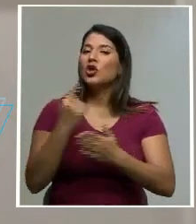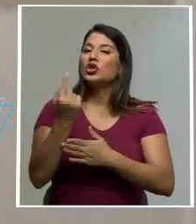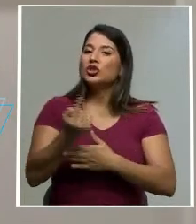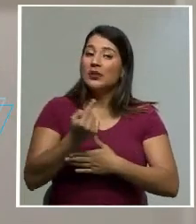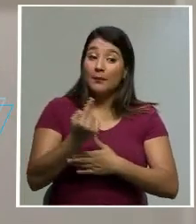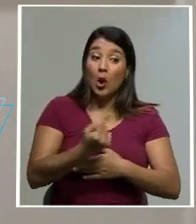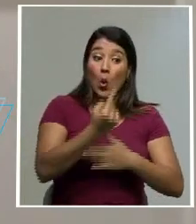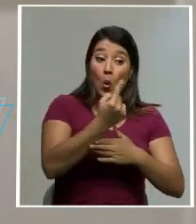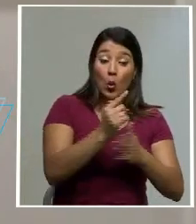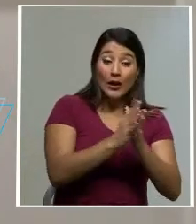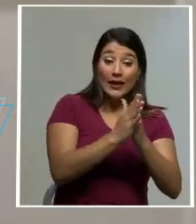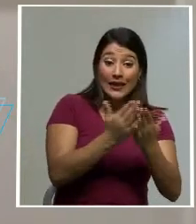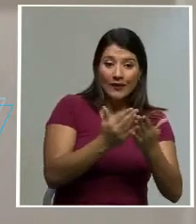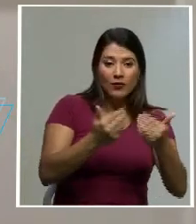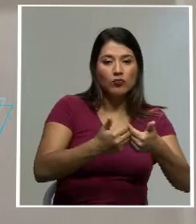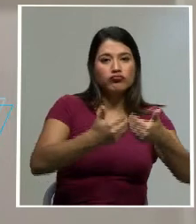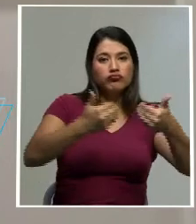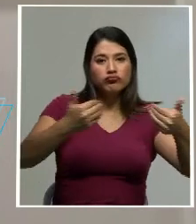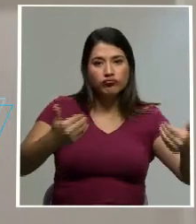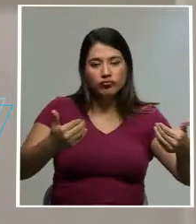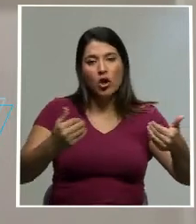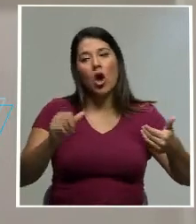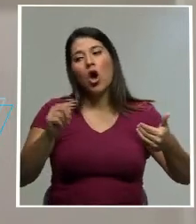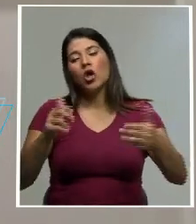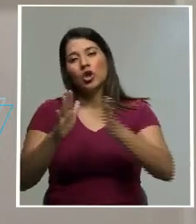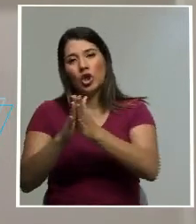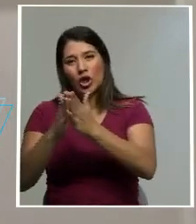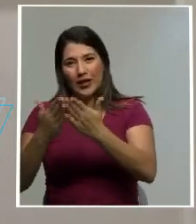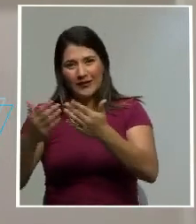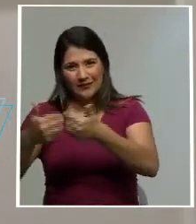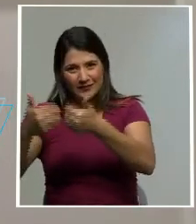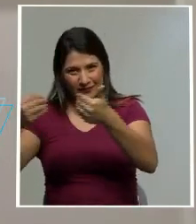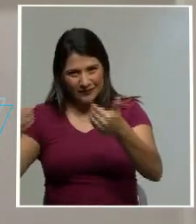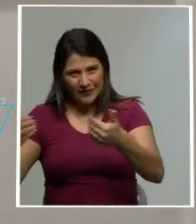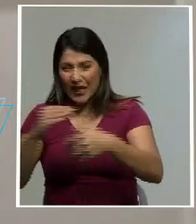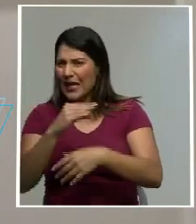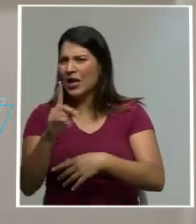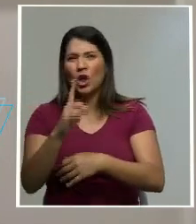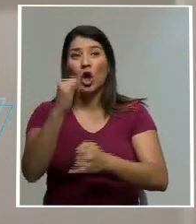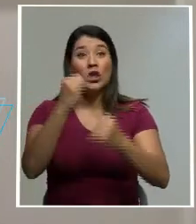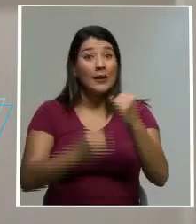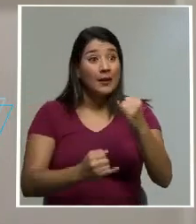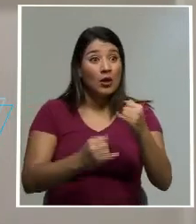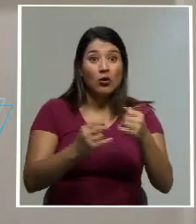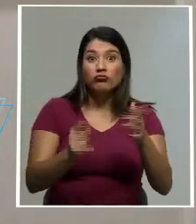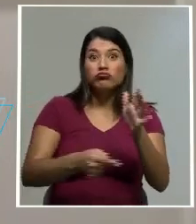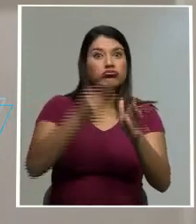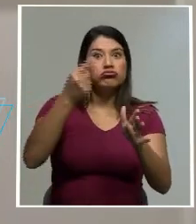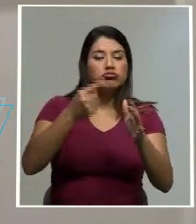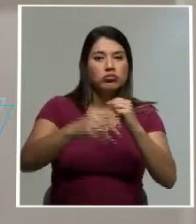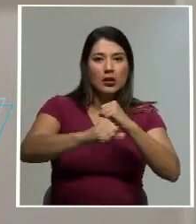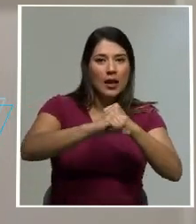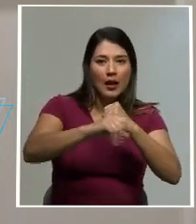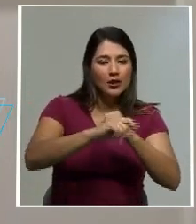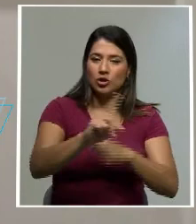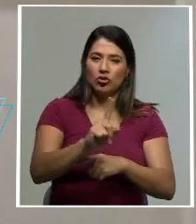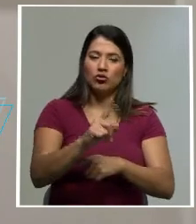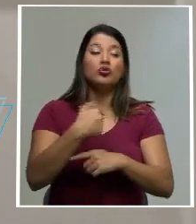de dejarlos añejar mucho como si fuera un vino, ¿verdad? Tratando de quitar imperfecciones, pero